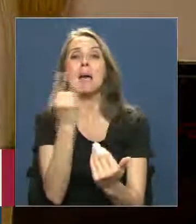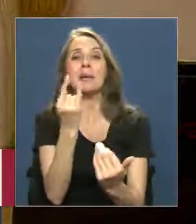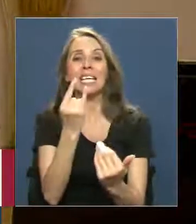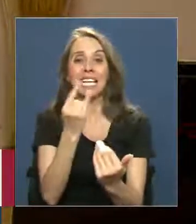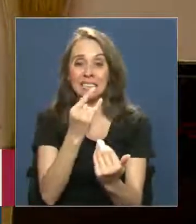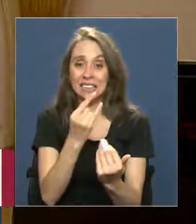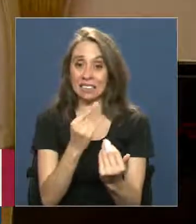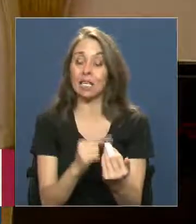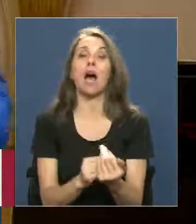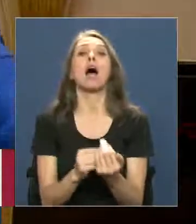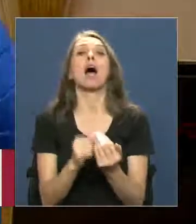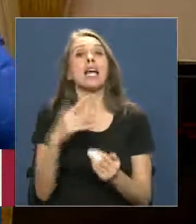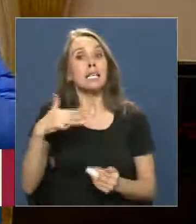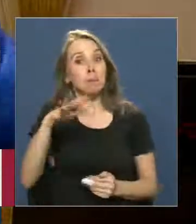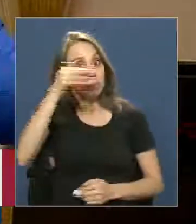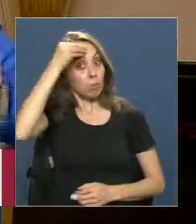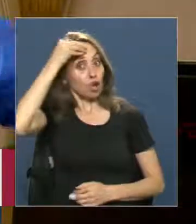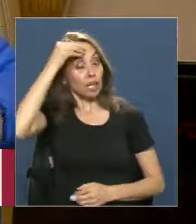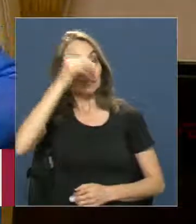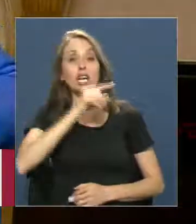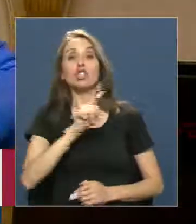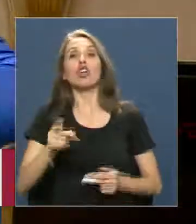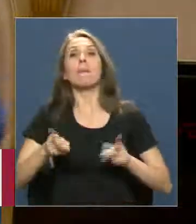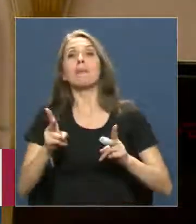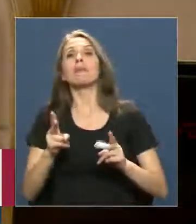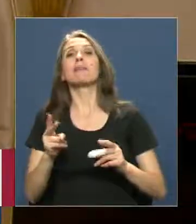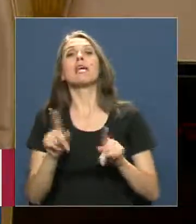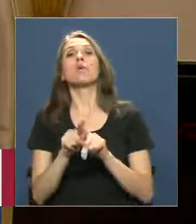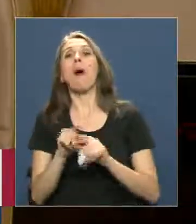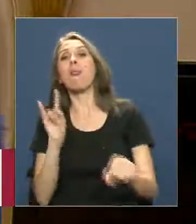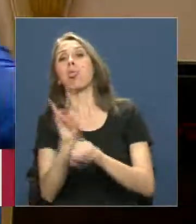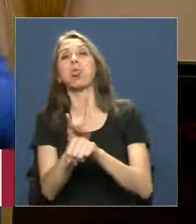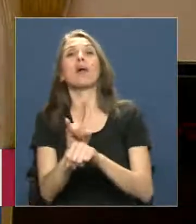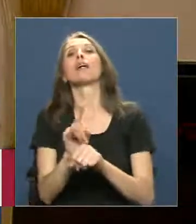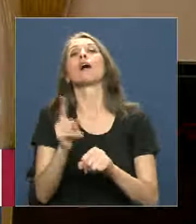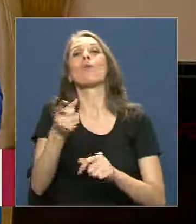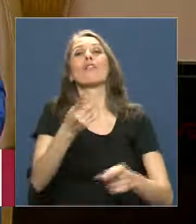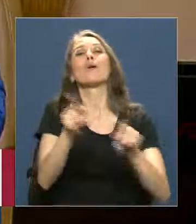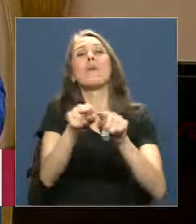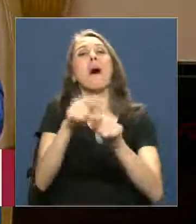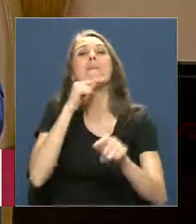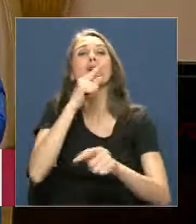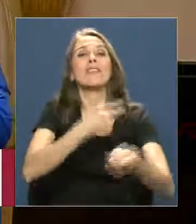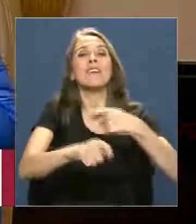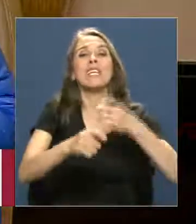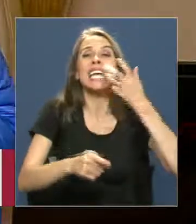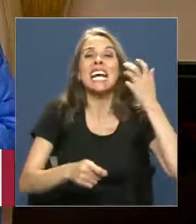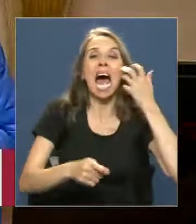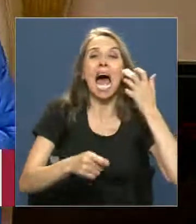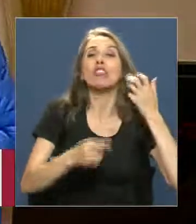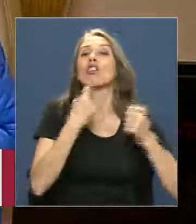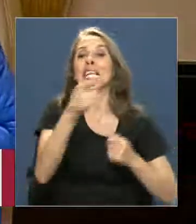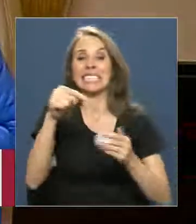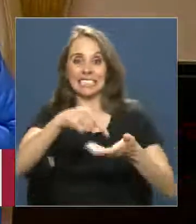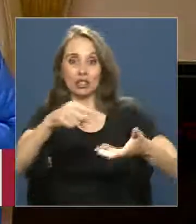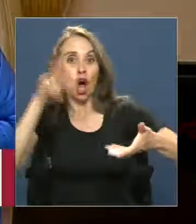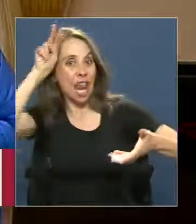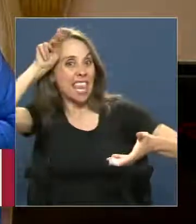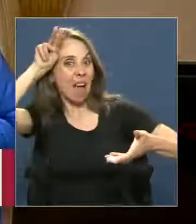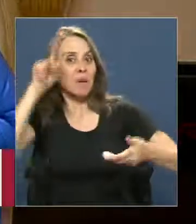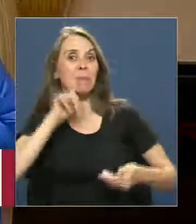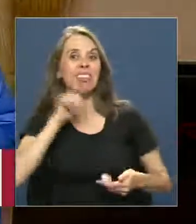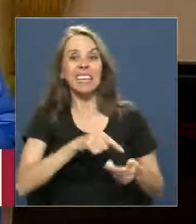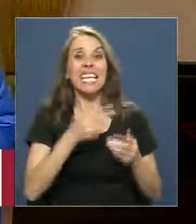para que nadie, o sea, no se permita pasar gato por liebre. Yo quiero pedir, por favor, que exista buena fe en esto y que quede